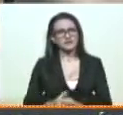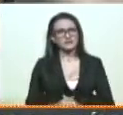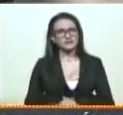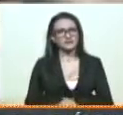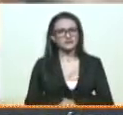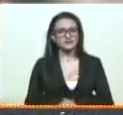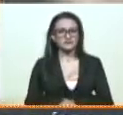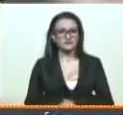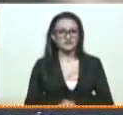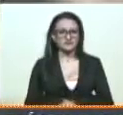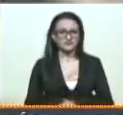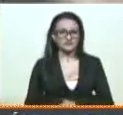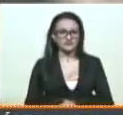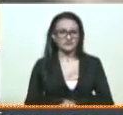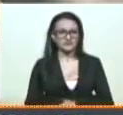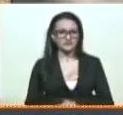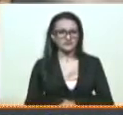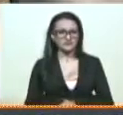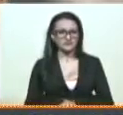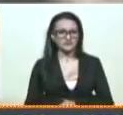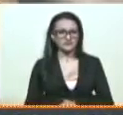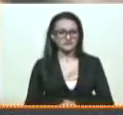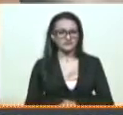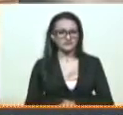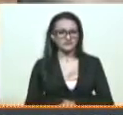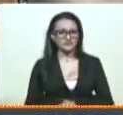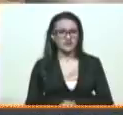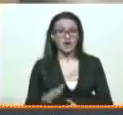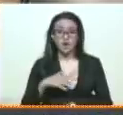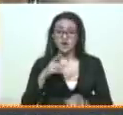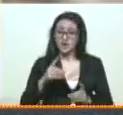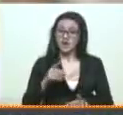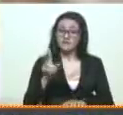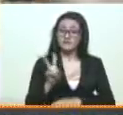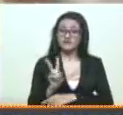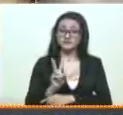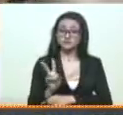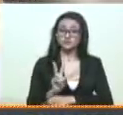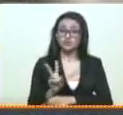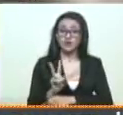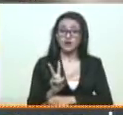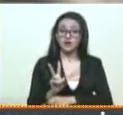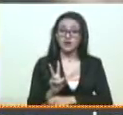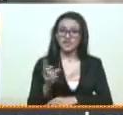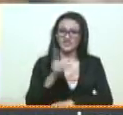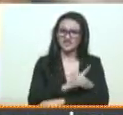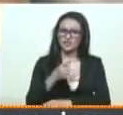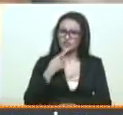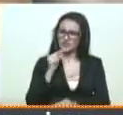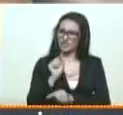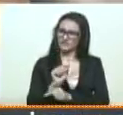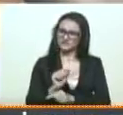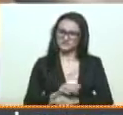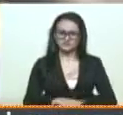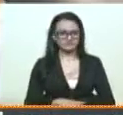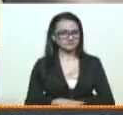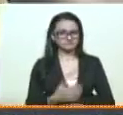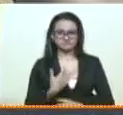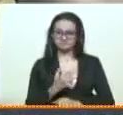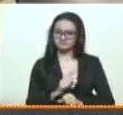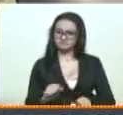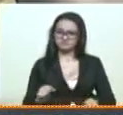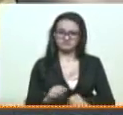con esa vara quieren decretar que en Venezuela existe una dictadura.